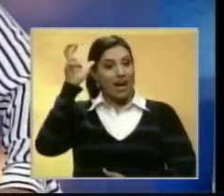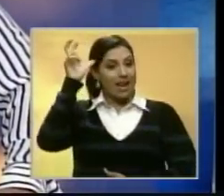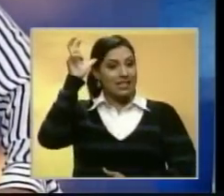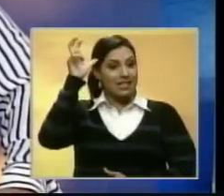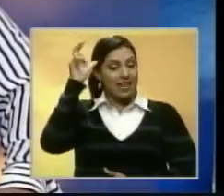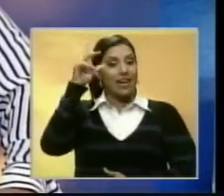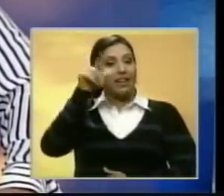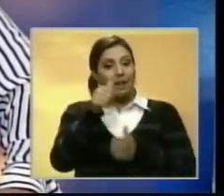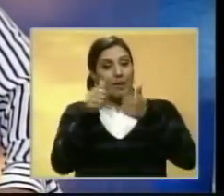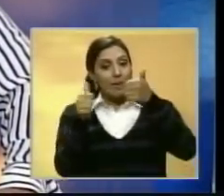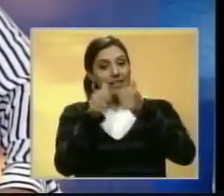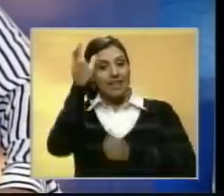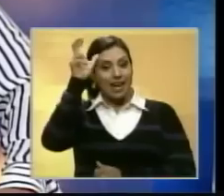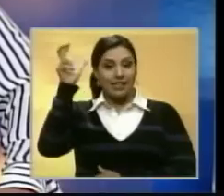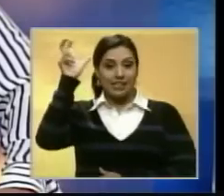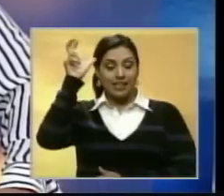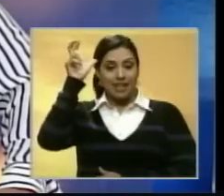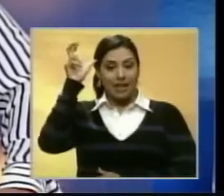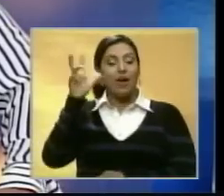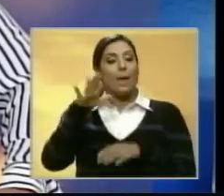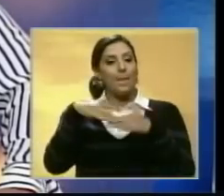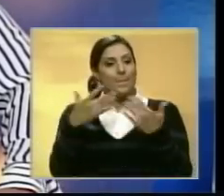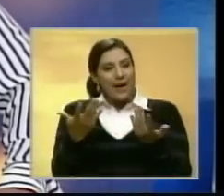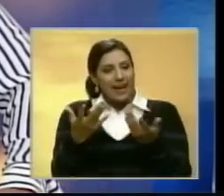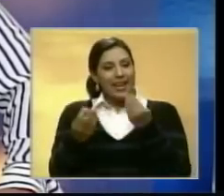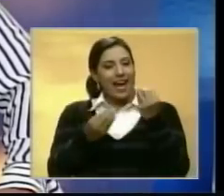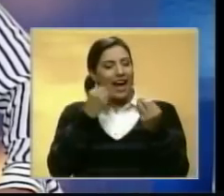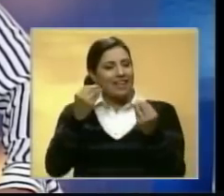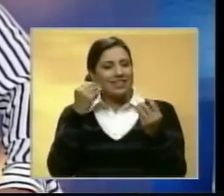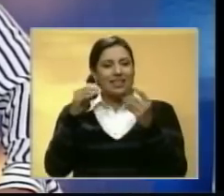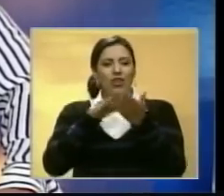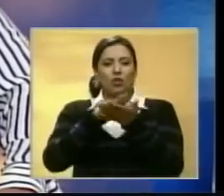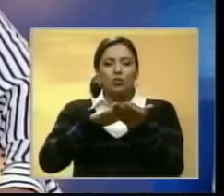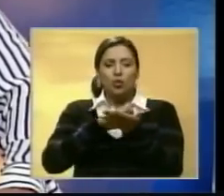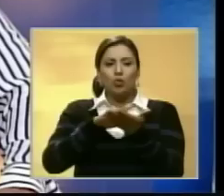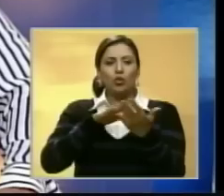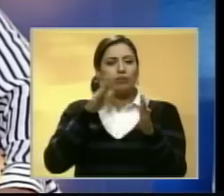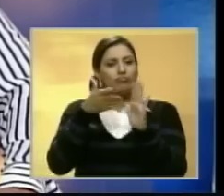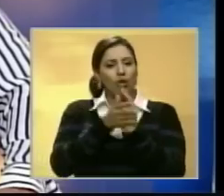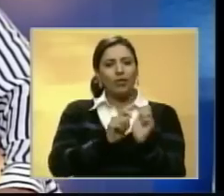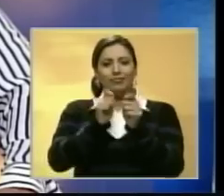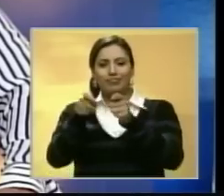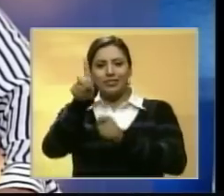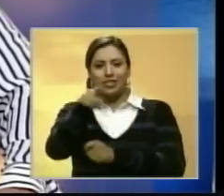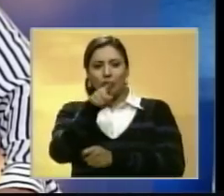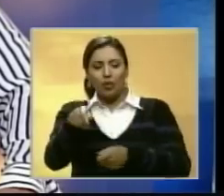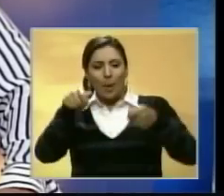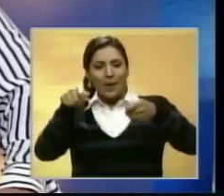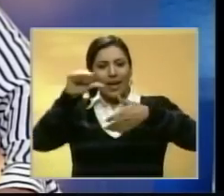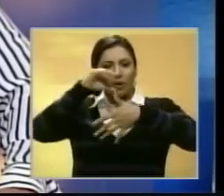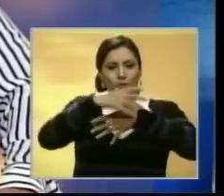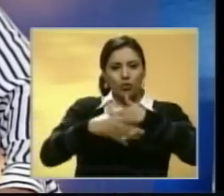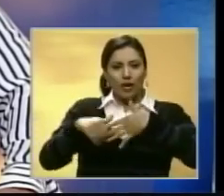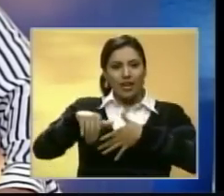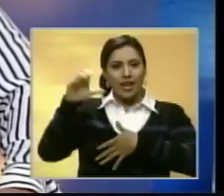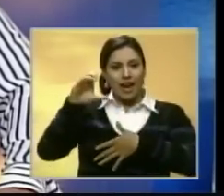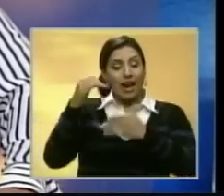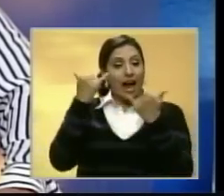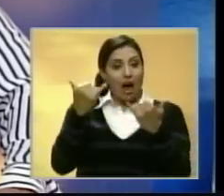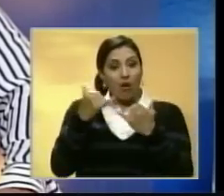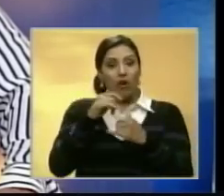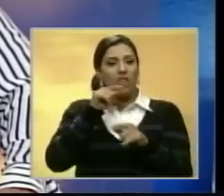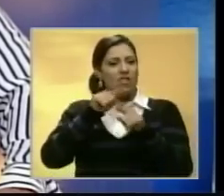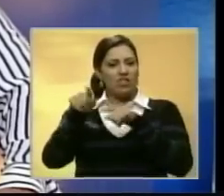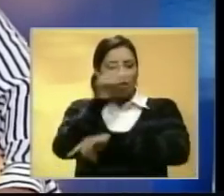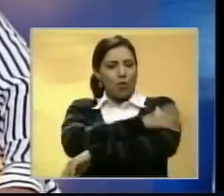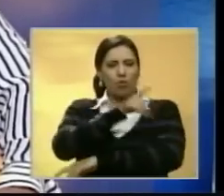y vicecancilleres del Mercosur en Montevideo, en la que se resolverá sobre el traspaso de la presidencia del bloque a Caracas. Criticó a la